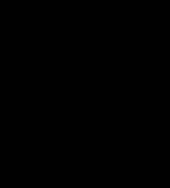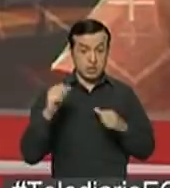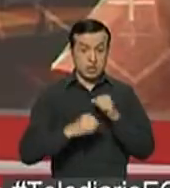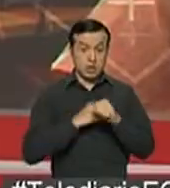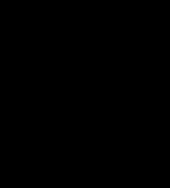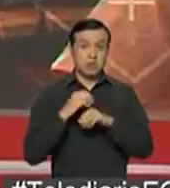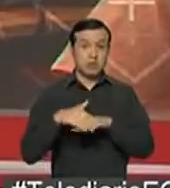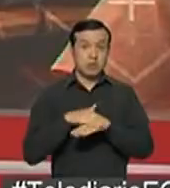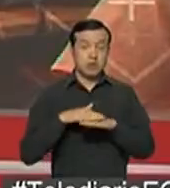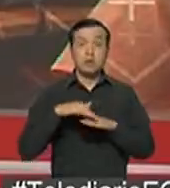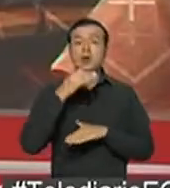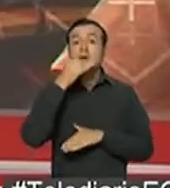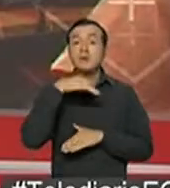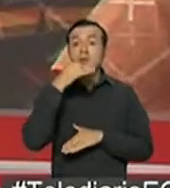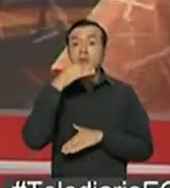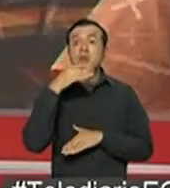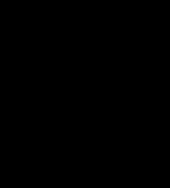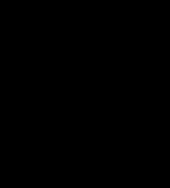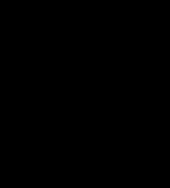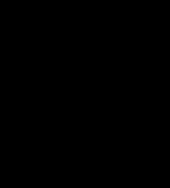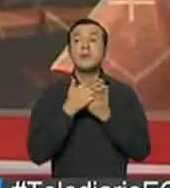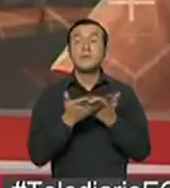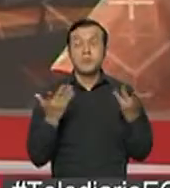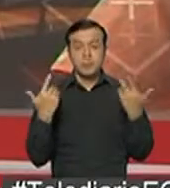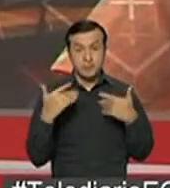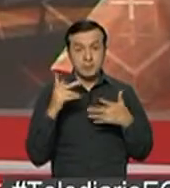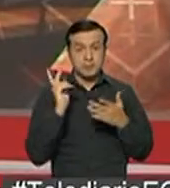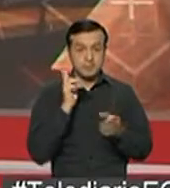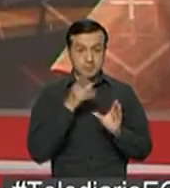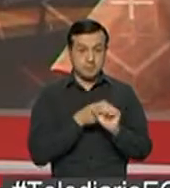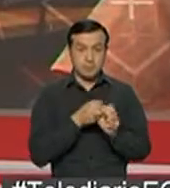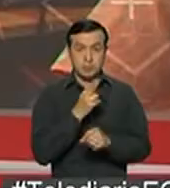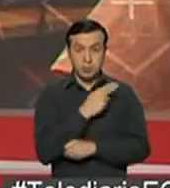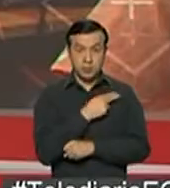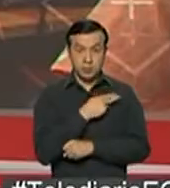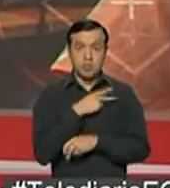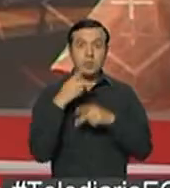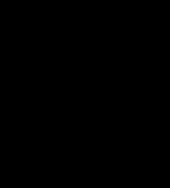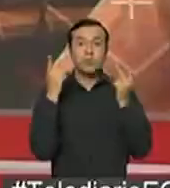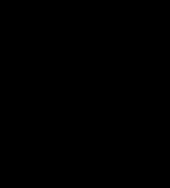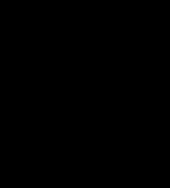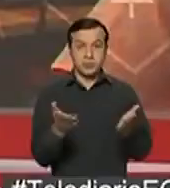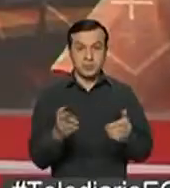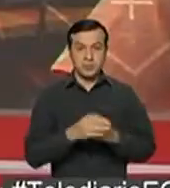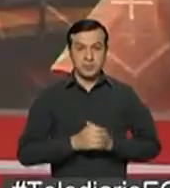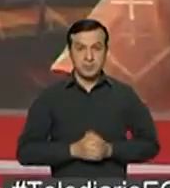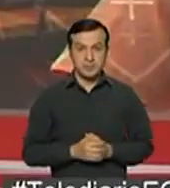169.000 estudiantes de año rinden el examen ser bachiller para obtener en una universidad pública.